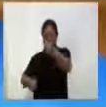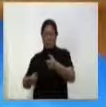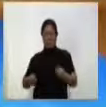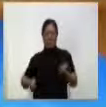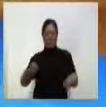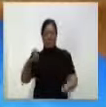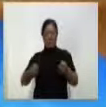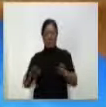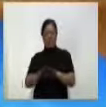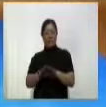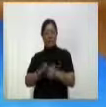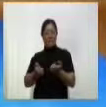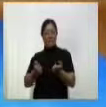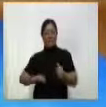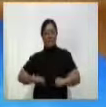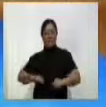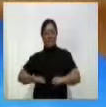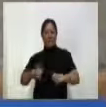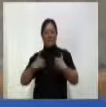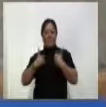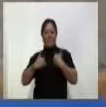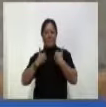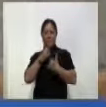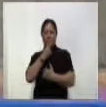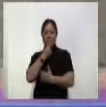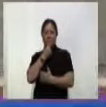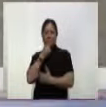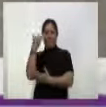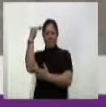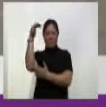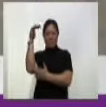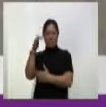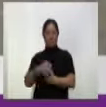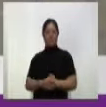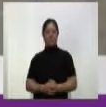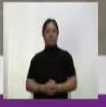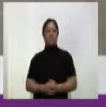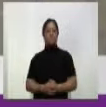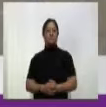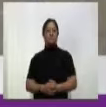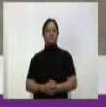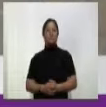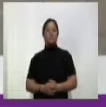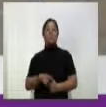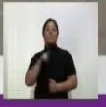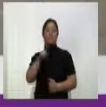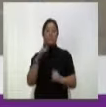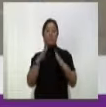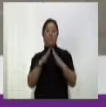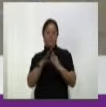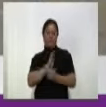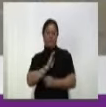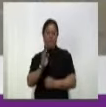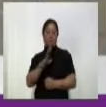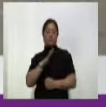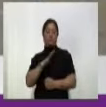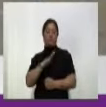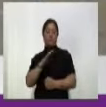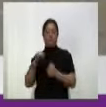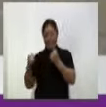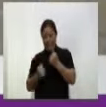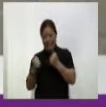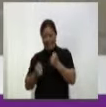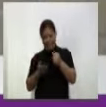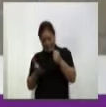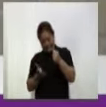actividad la pueden realizar niños, jóvenes y adultos. Las van a ustedes poder realizar en sus casitas, van a cortar el palo de la escoba